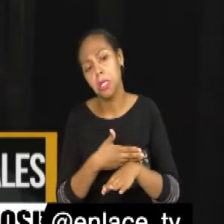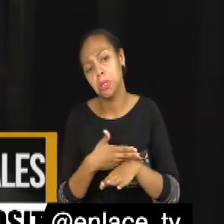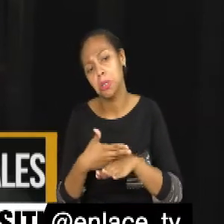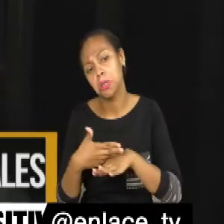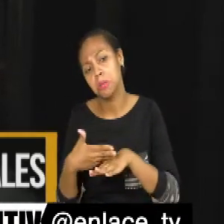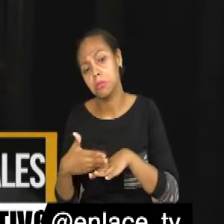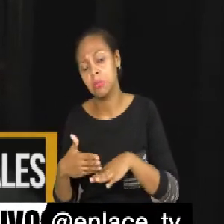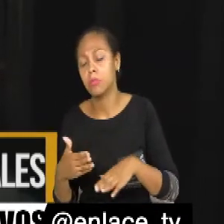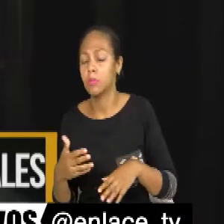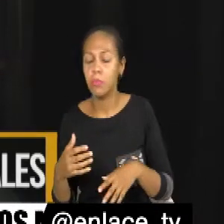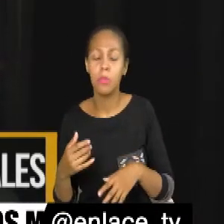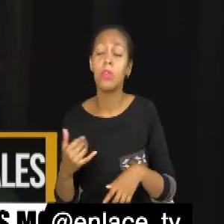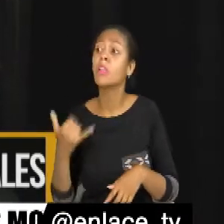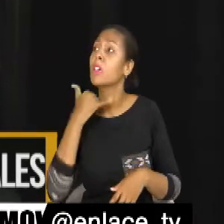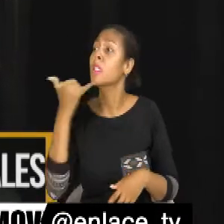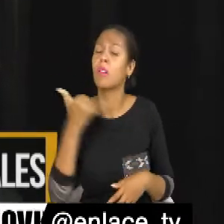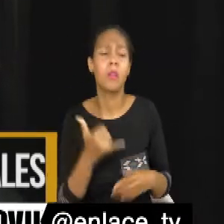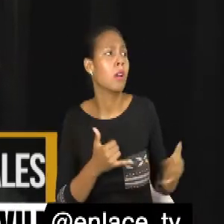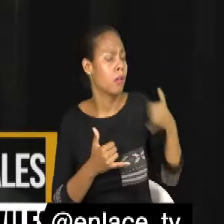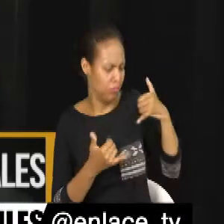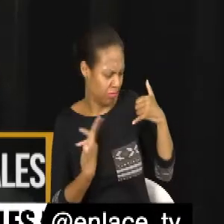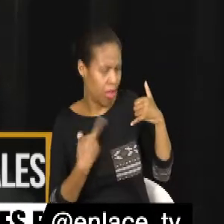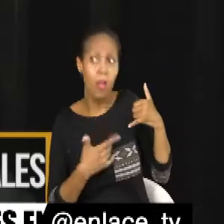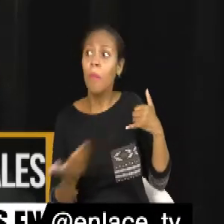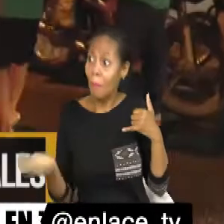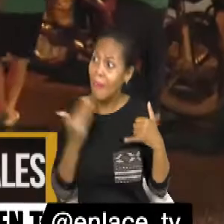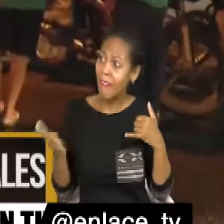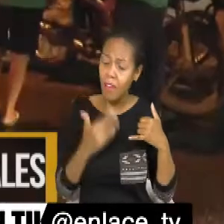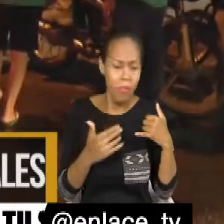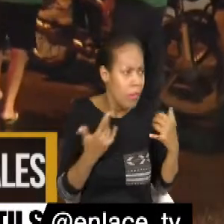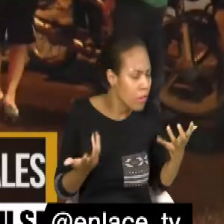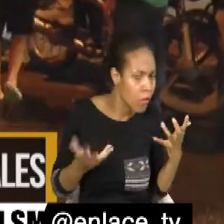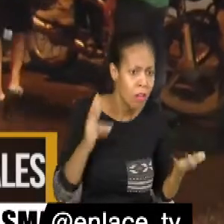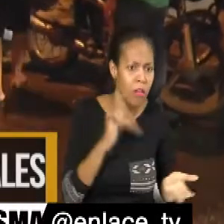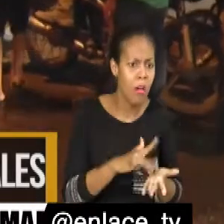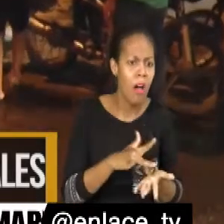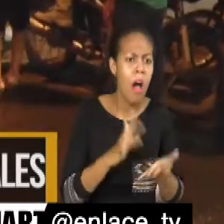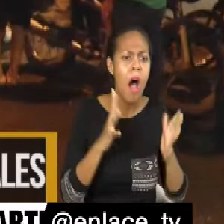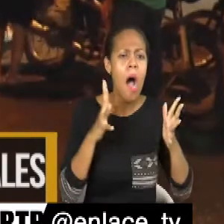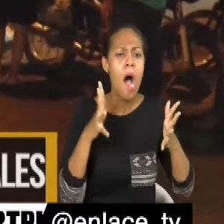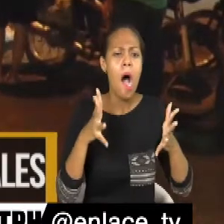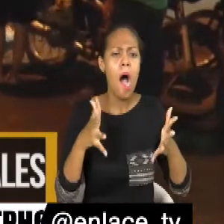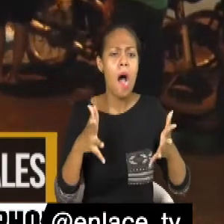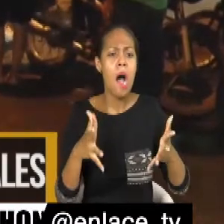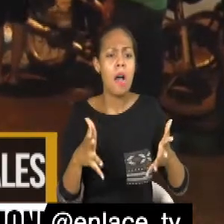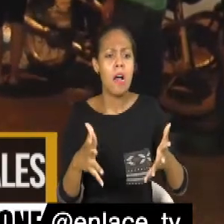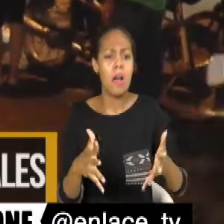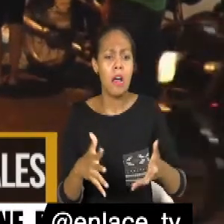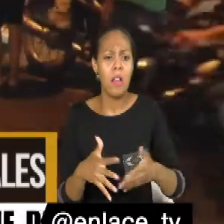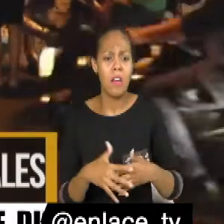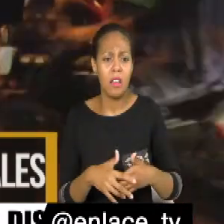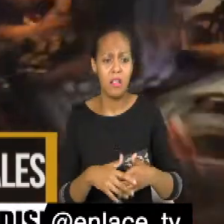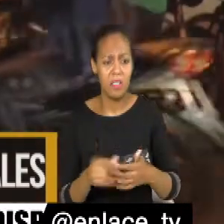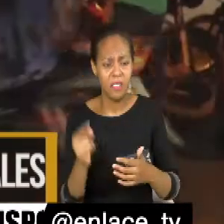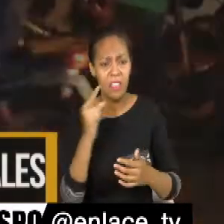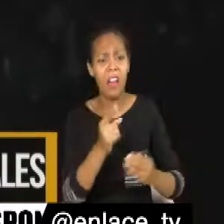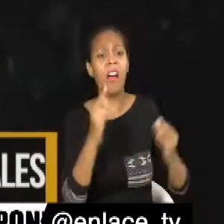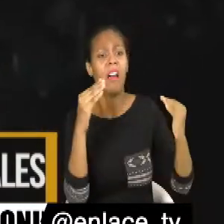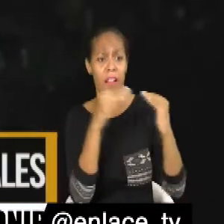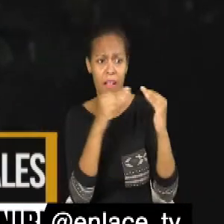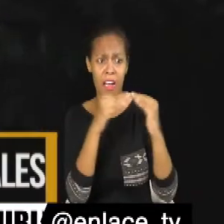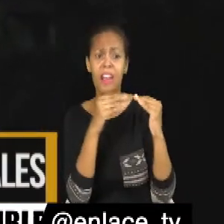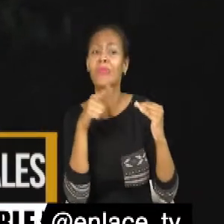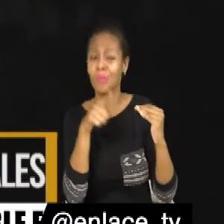regresamos porque nos llamaron corriendo para que viniéramos a ver lo que pasó. Los vecinos del sector aseguran que la casa donde ocurrió el trágico accidente